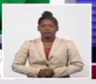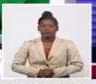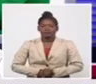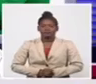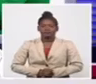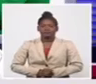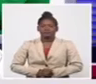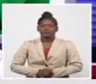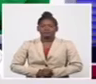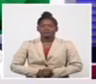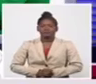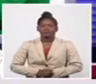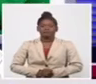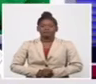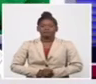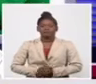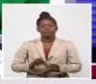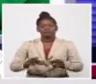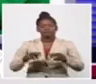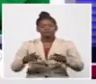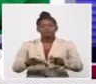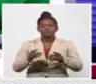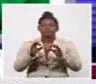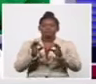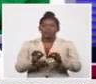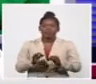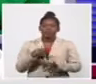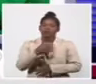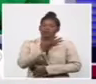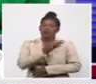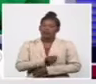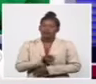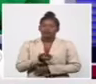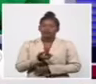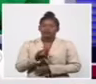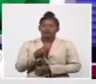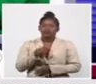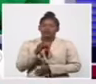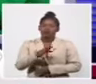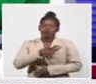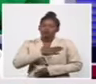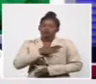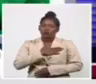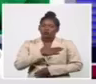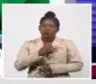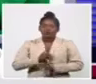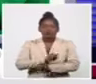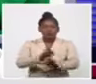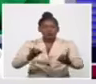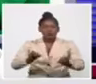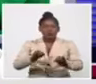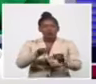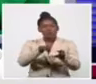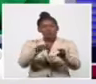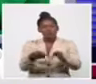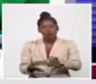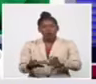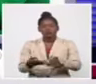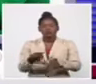Reitero, siempre es desagradable, uno se siente,